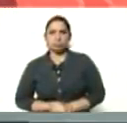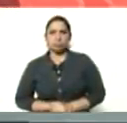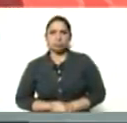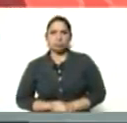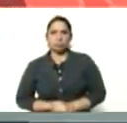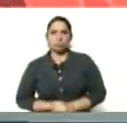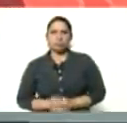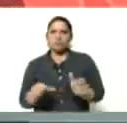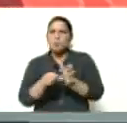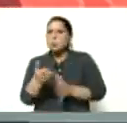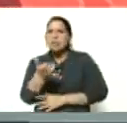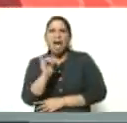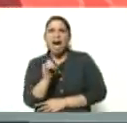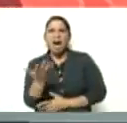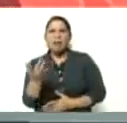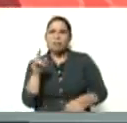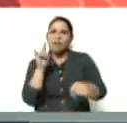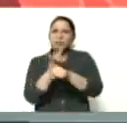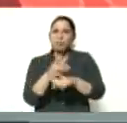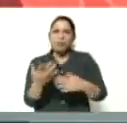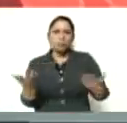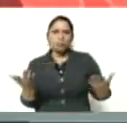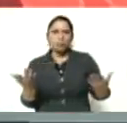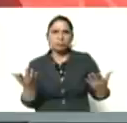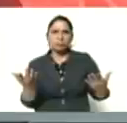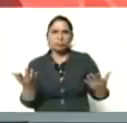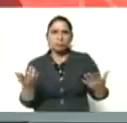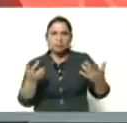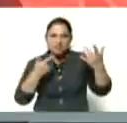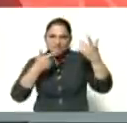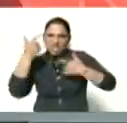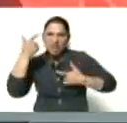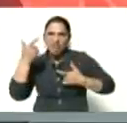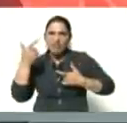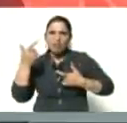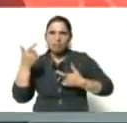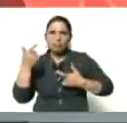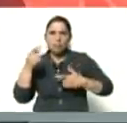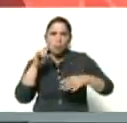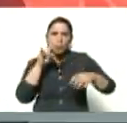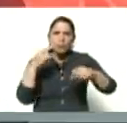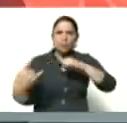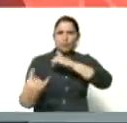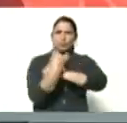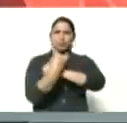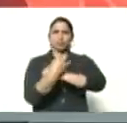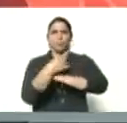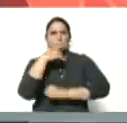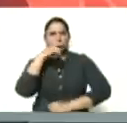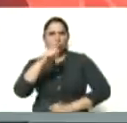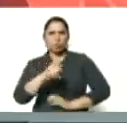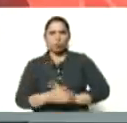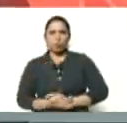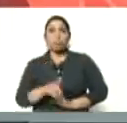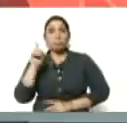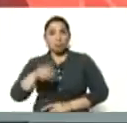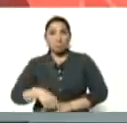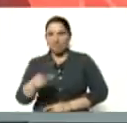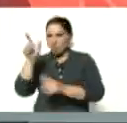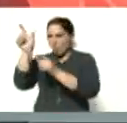¿Y dónde están los que han traicionado a Chávez, traicionando a Maduro? También